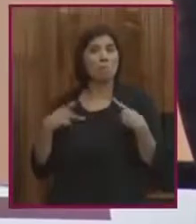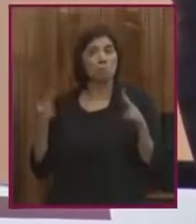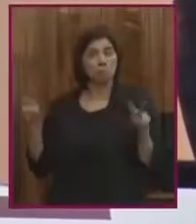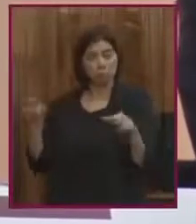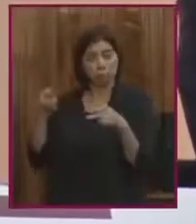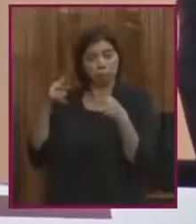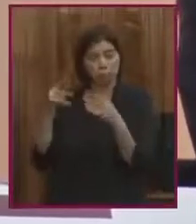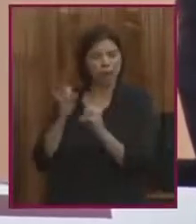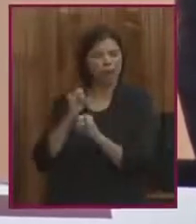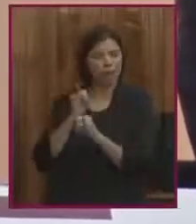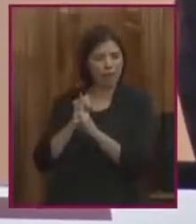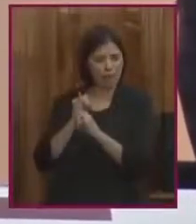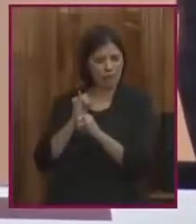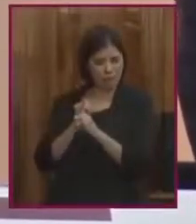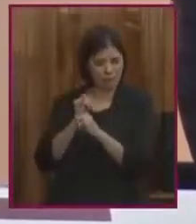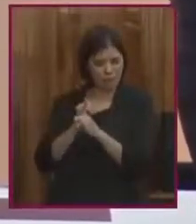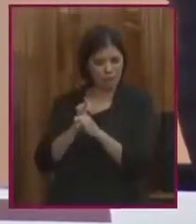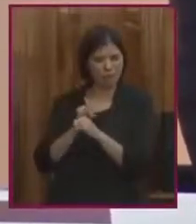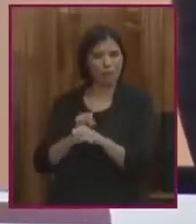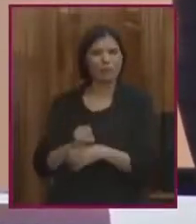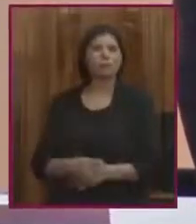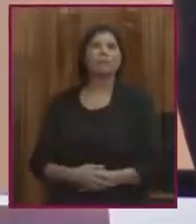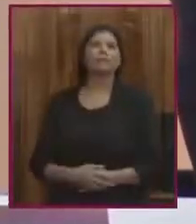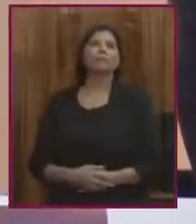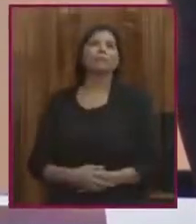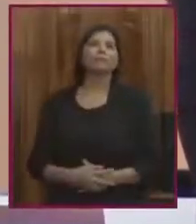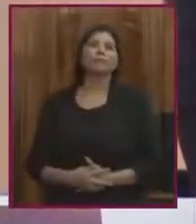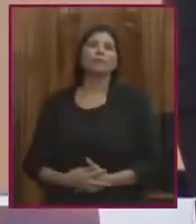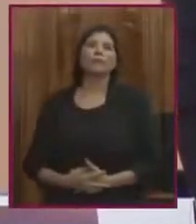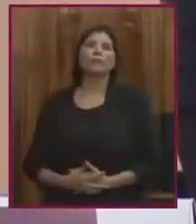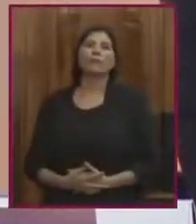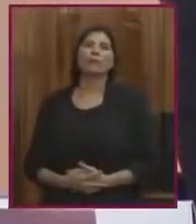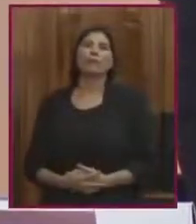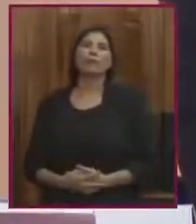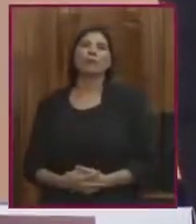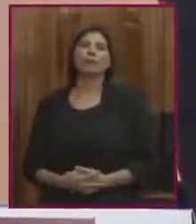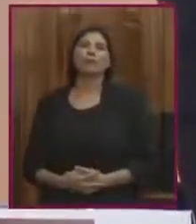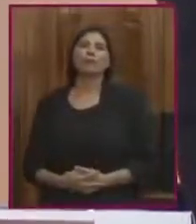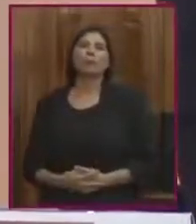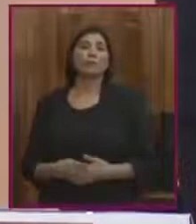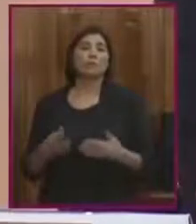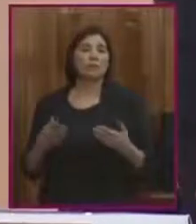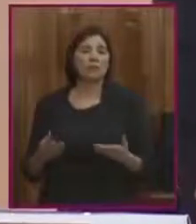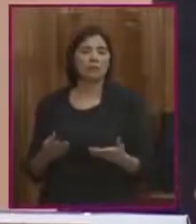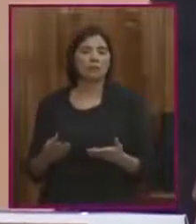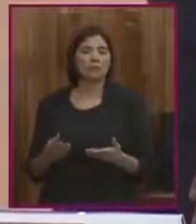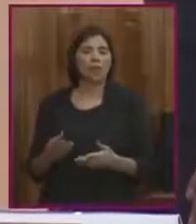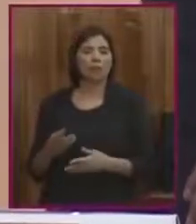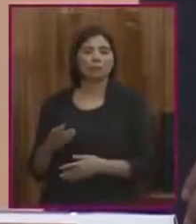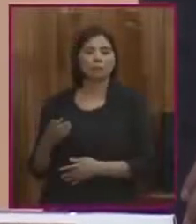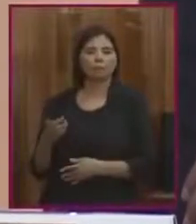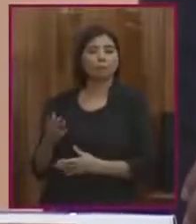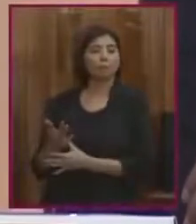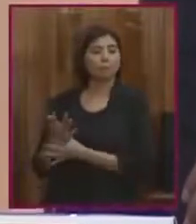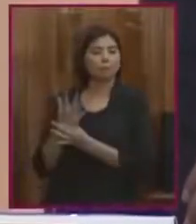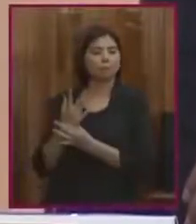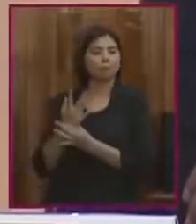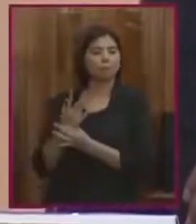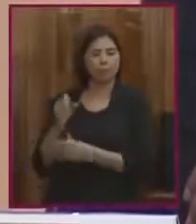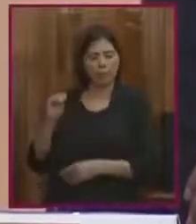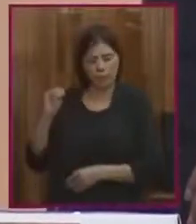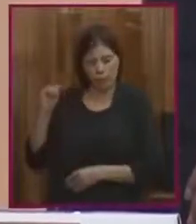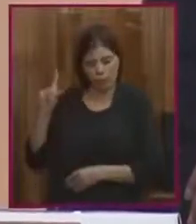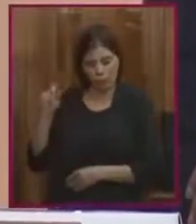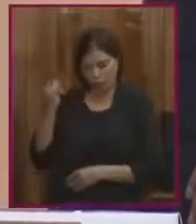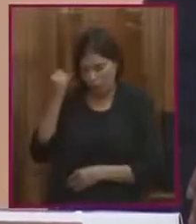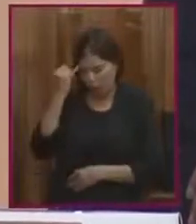la sede de Anuyes, al Anuyes mismo por habernos apoyado en todo esto. Y como dijo Simón Rodríguez, imaginamos